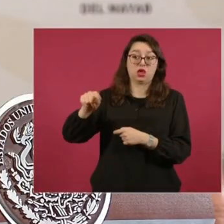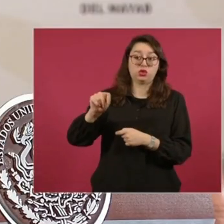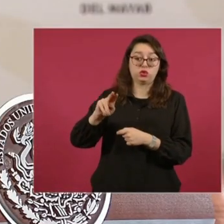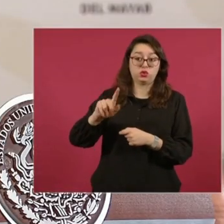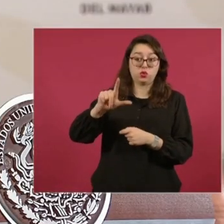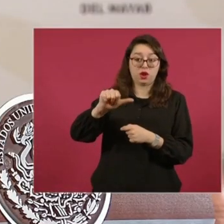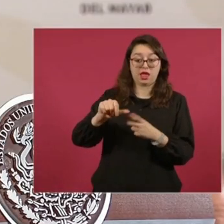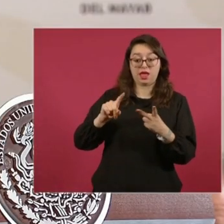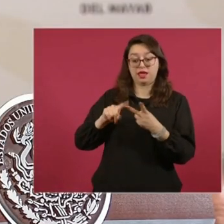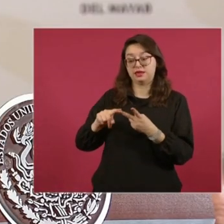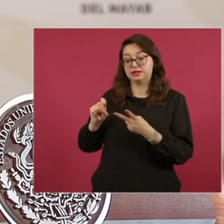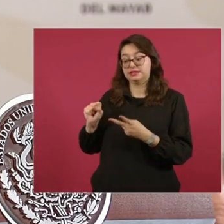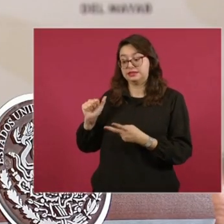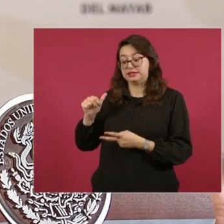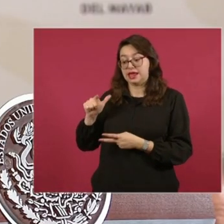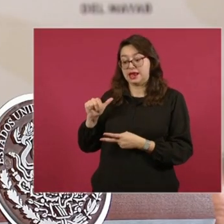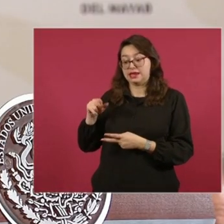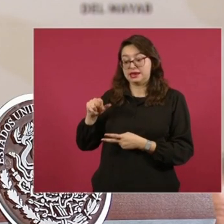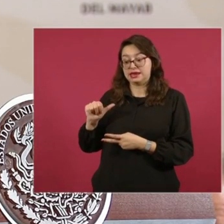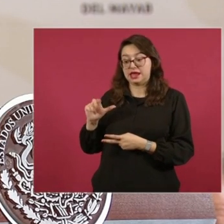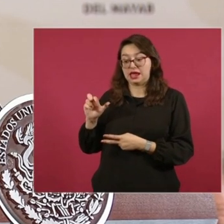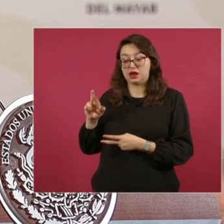Cruz. Son